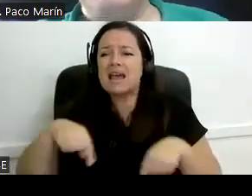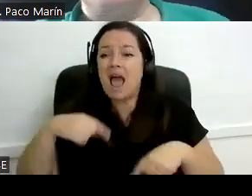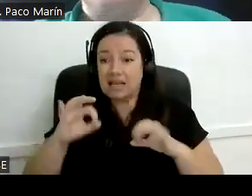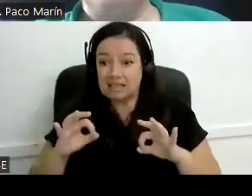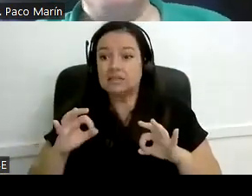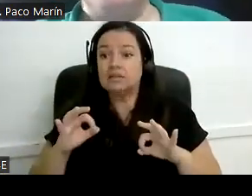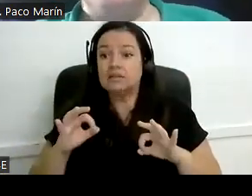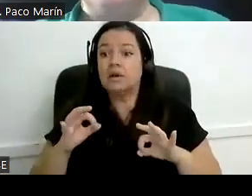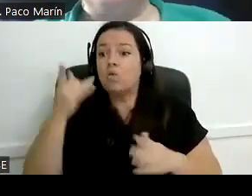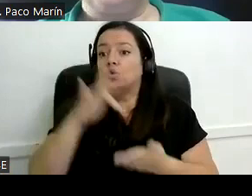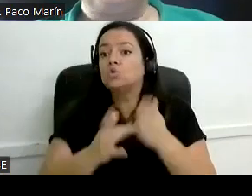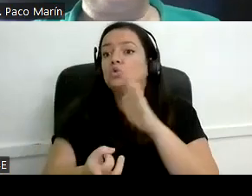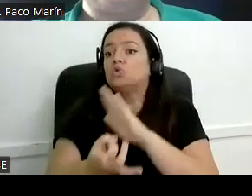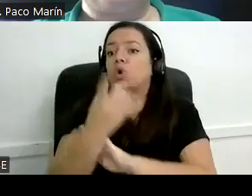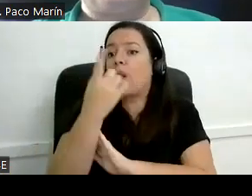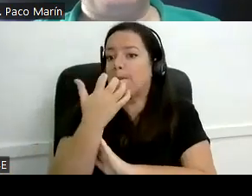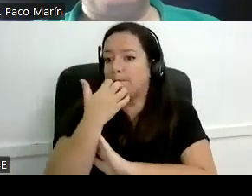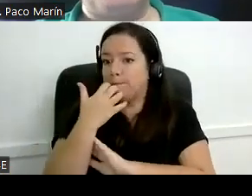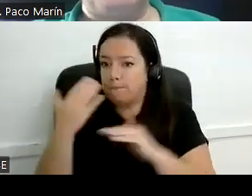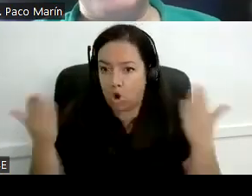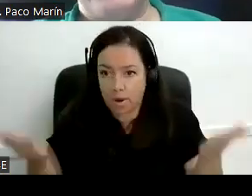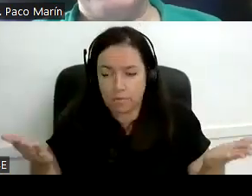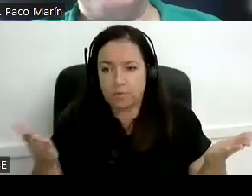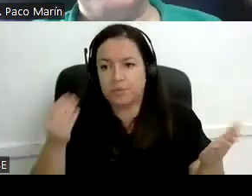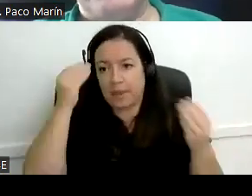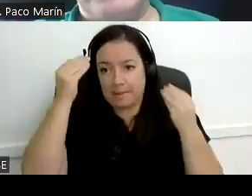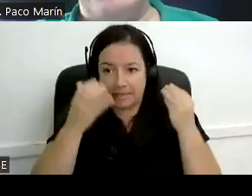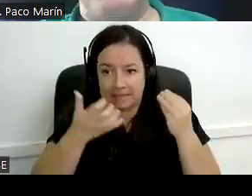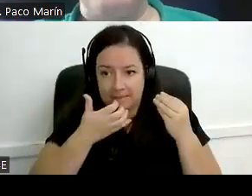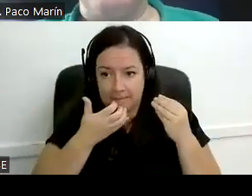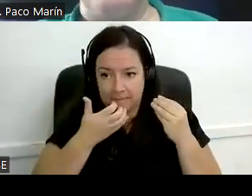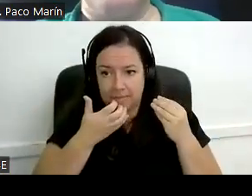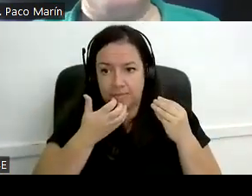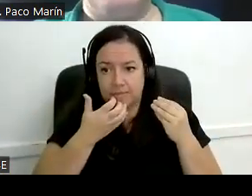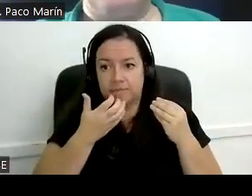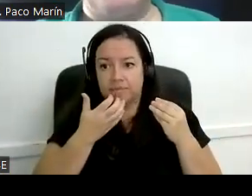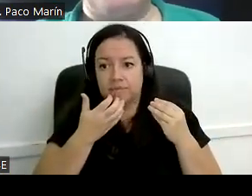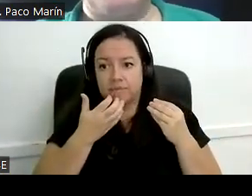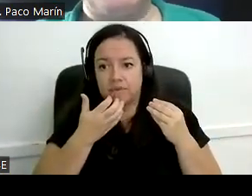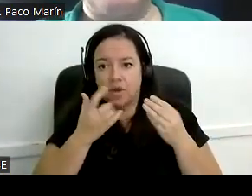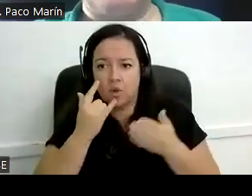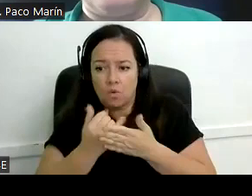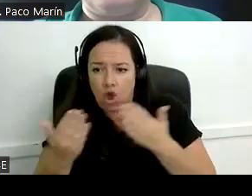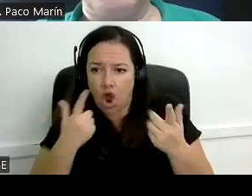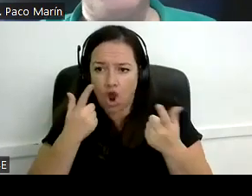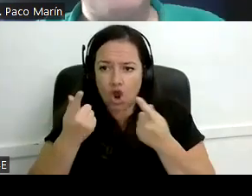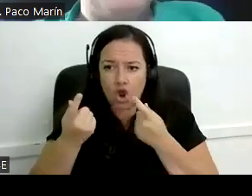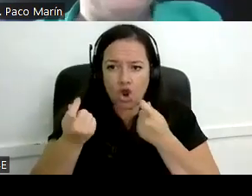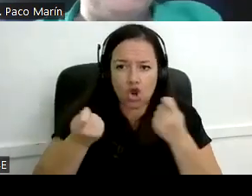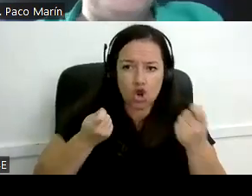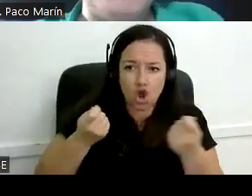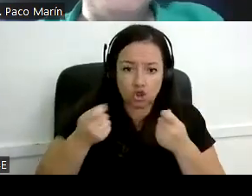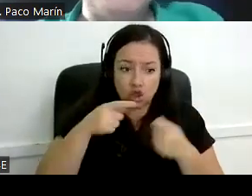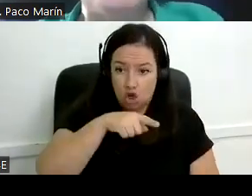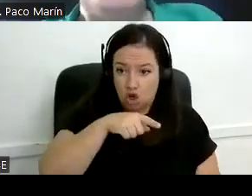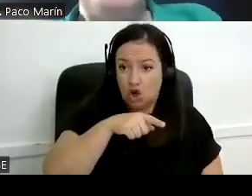puntualmente. Es decir, nosotros podemos calcular el INR, que es el control que hacemos a nivel de síndrome en